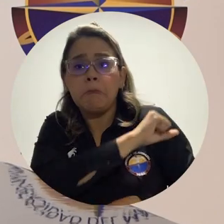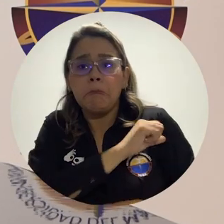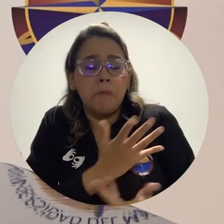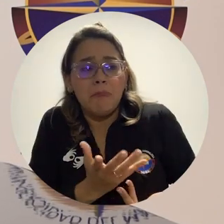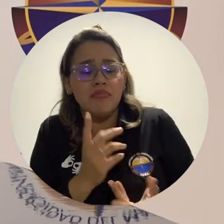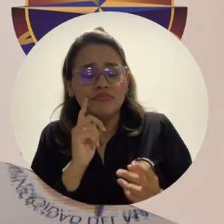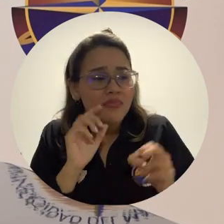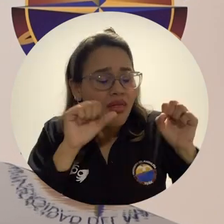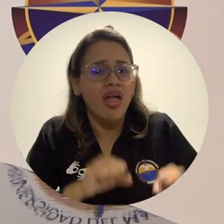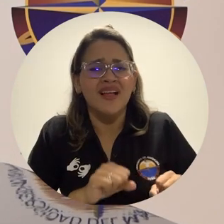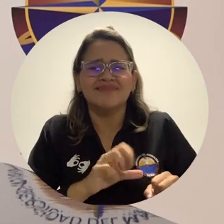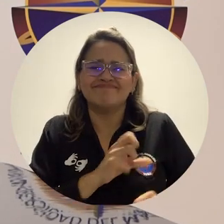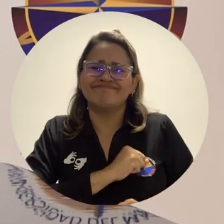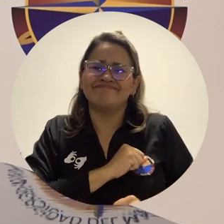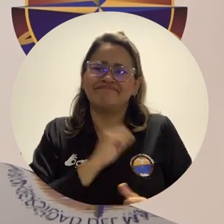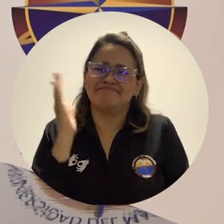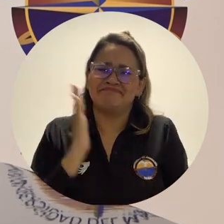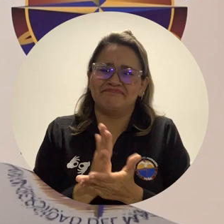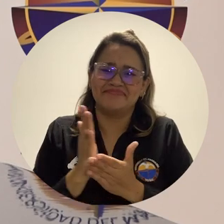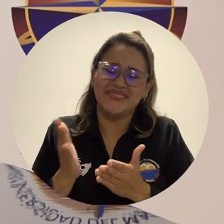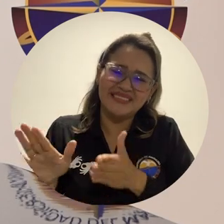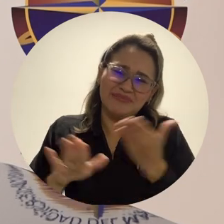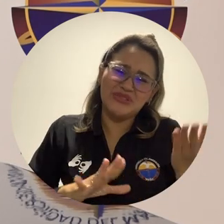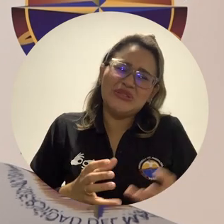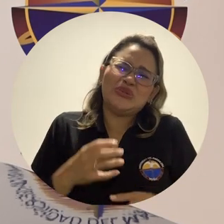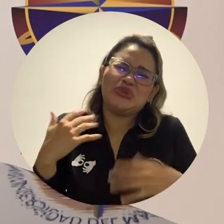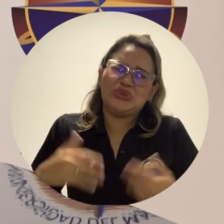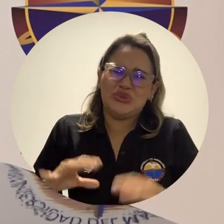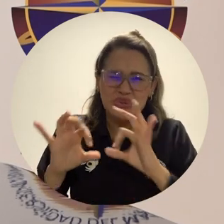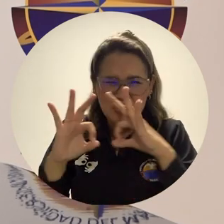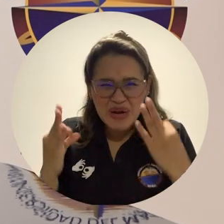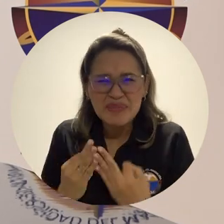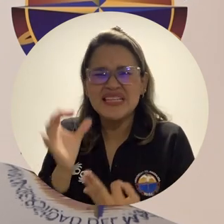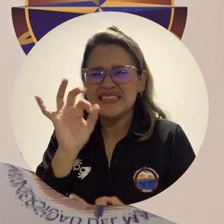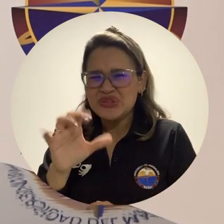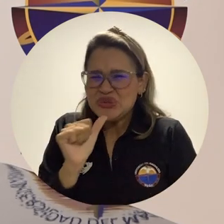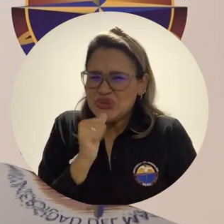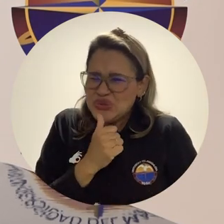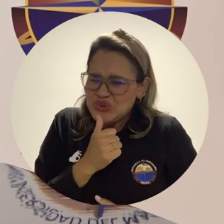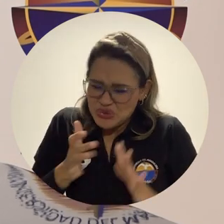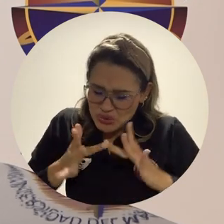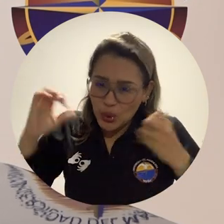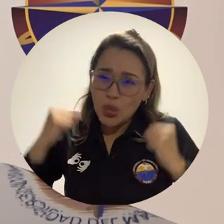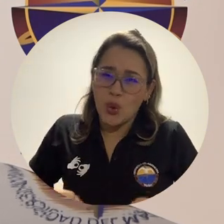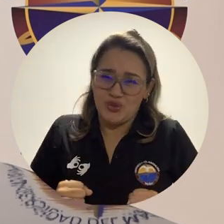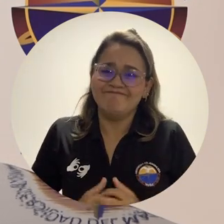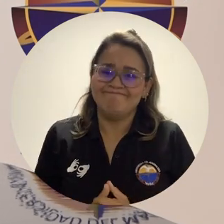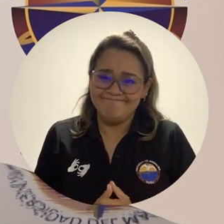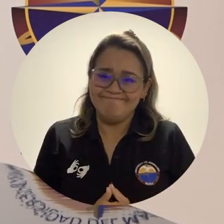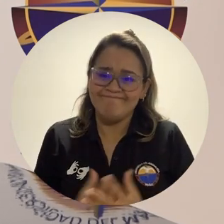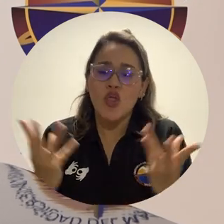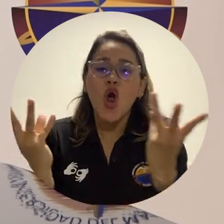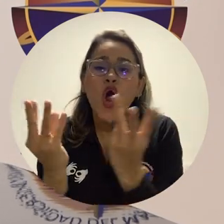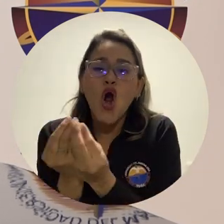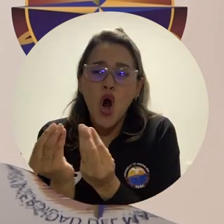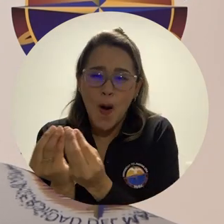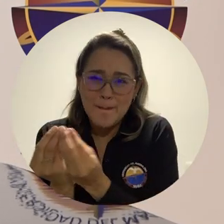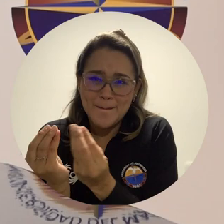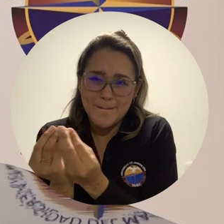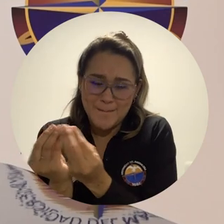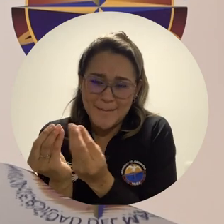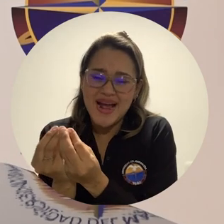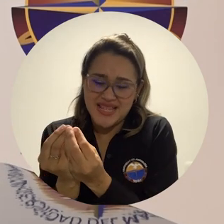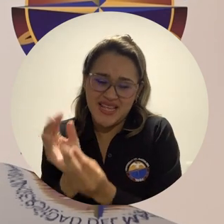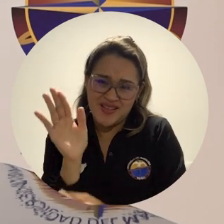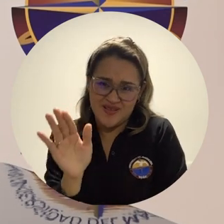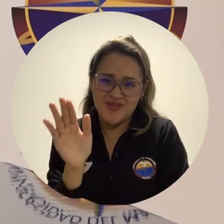poder acompañarlo, poder darle la fuerza para que no tomase una decisión fatal que acabara con sus sueños y seguramente causara un dolor inmenso